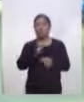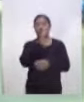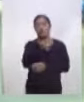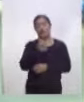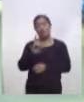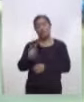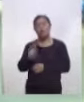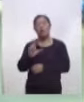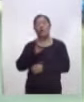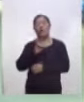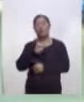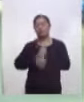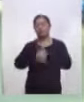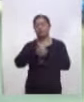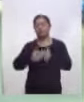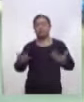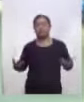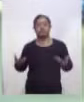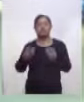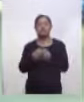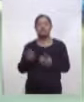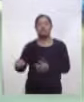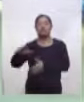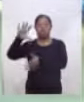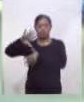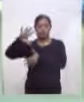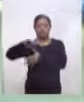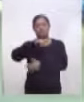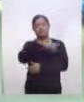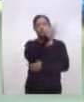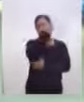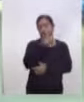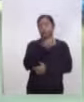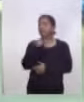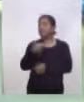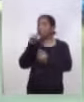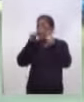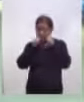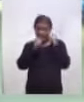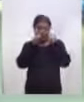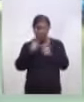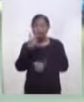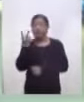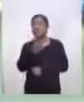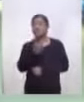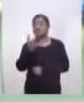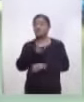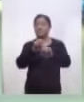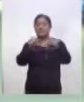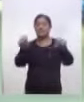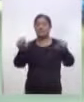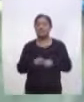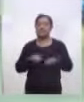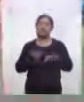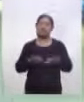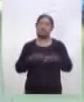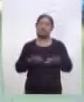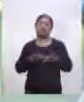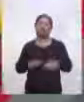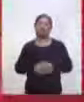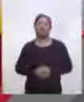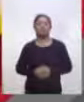se va a enfrentar el América contra mis Pumas. Y mucha atención porque ambos equipos no están gozando su mejor momento.